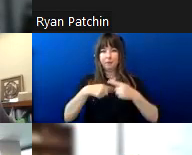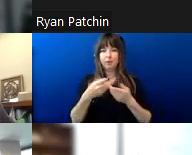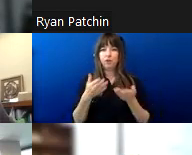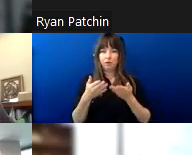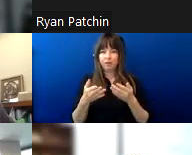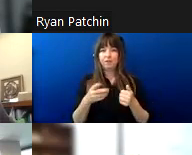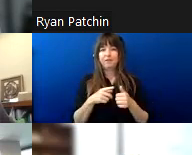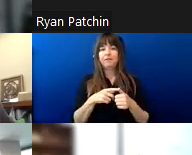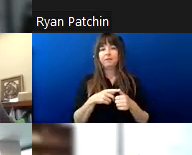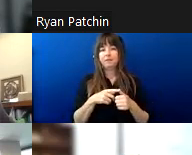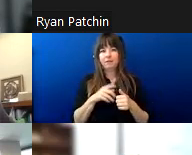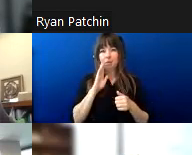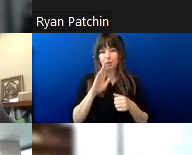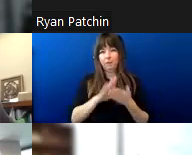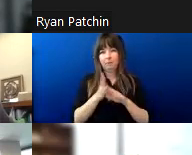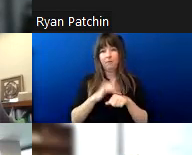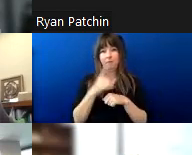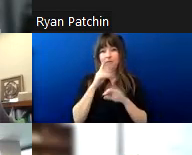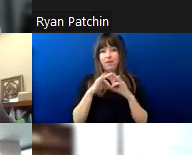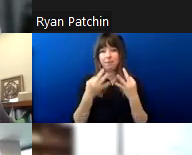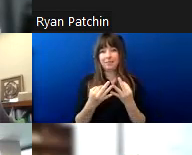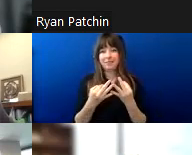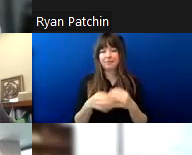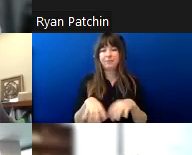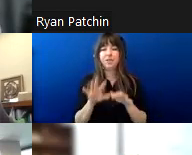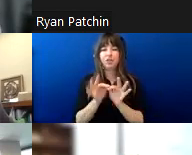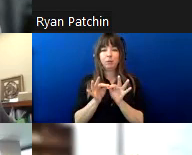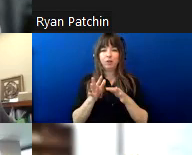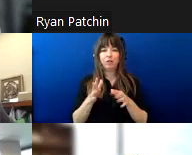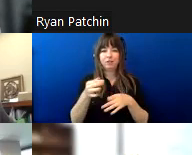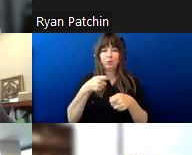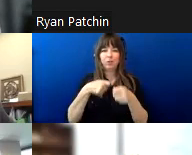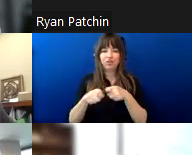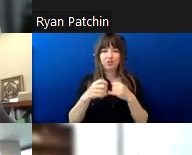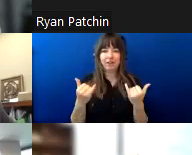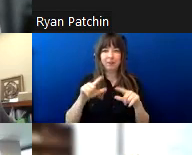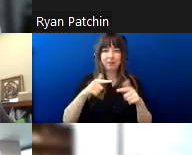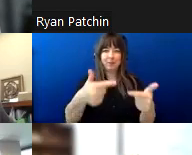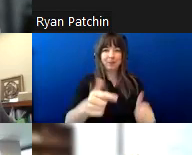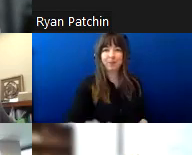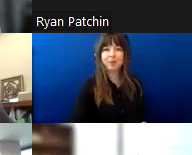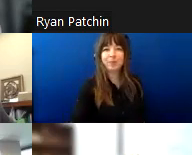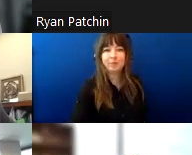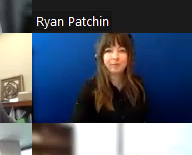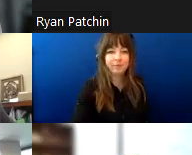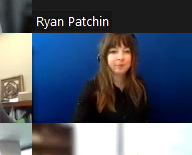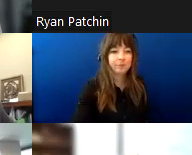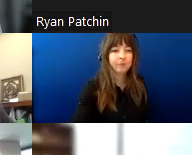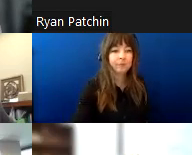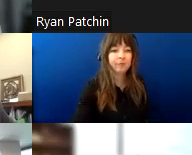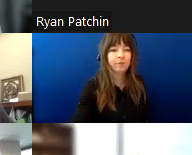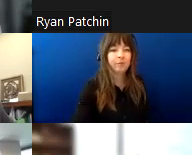las introducciones que van para los servicios que van a estar disponibles para las familias. Así que estamos